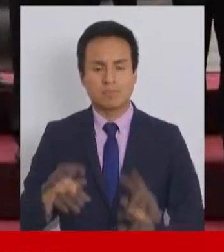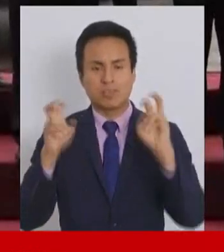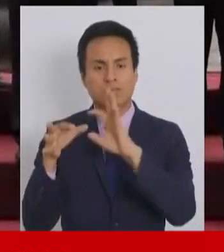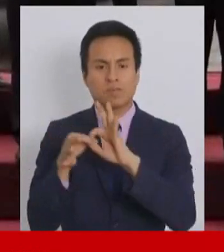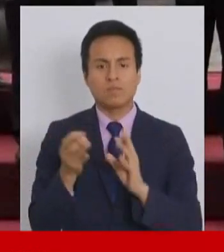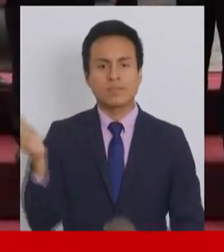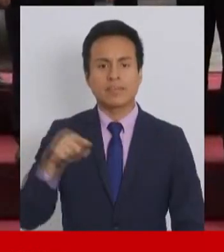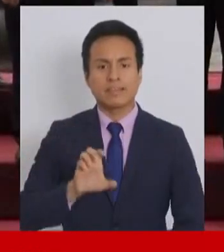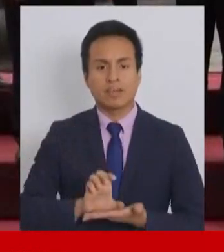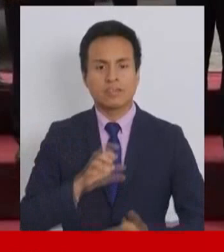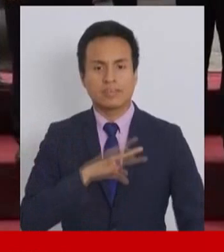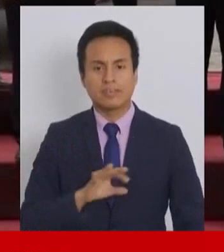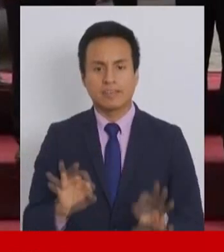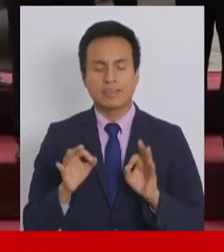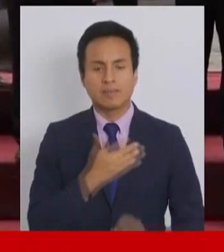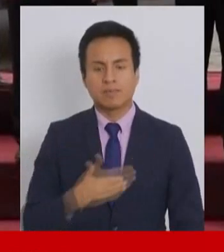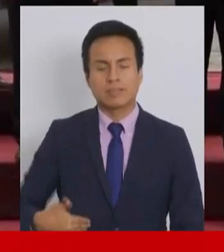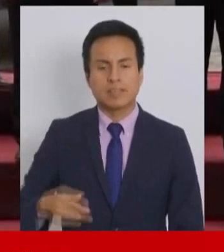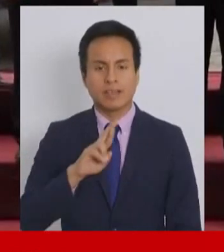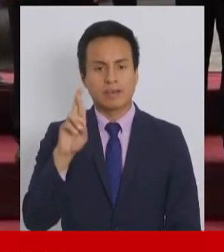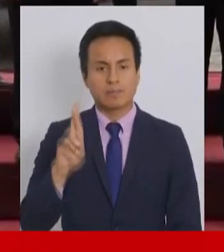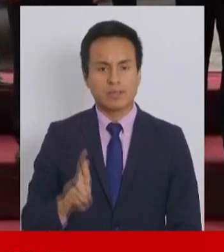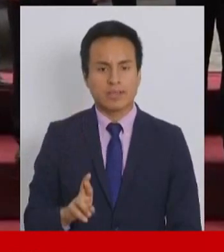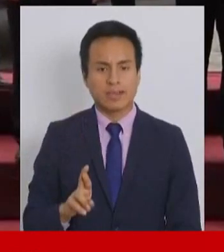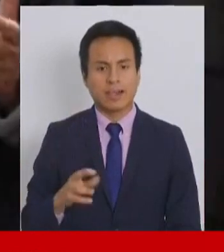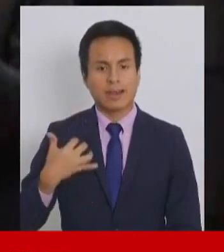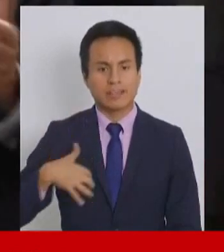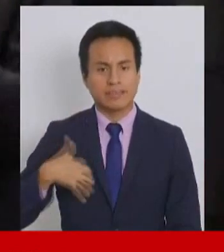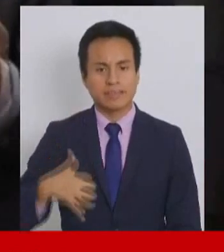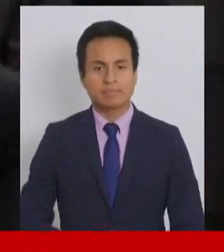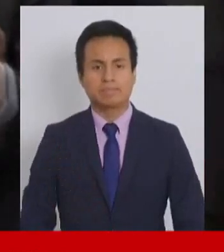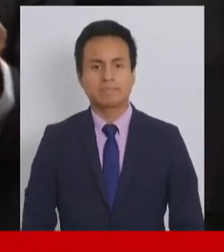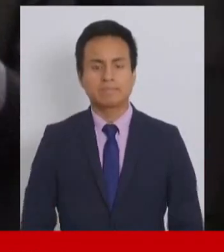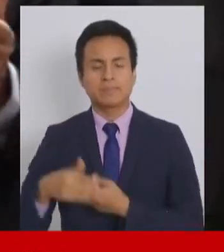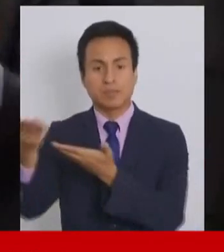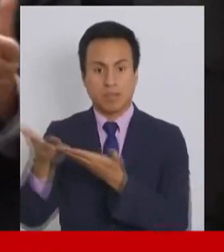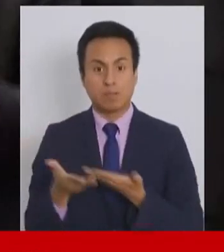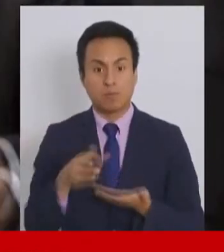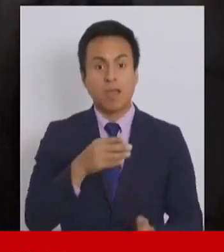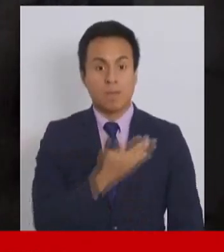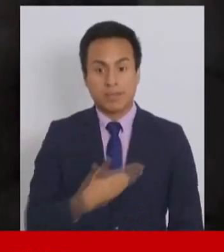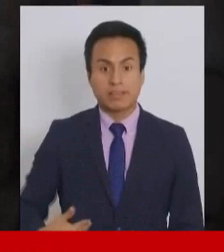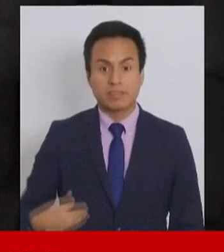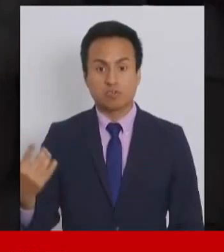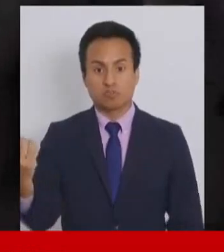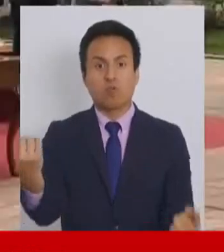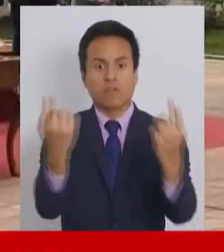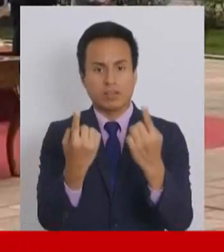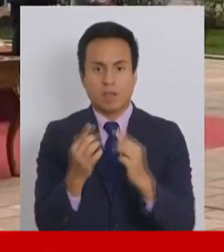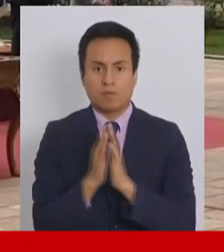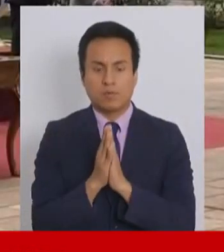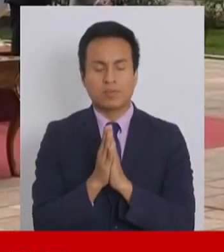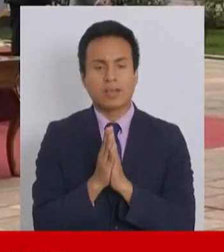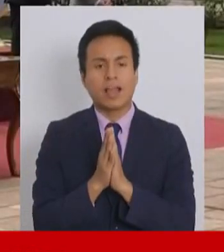de la firma de estos acuerdos bilaterales. Presidente de la República Argentina. Invitamos a ambos presidentes a volver a la tarima, por favor.